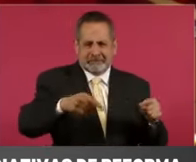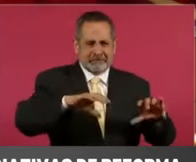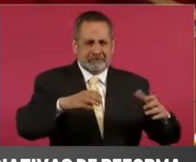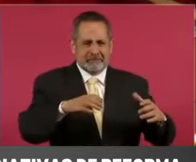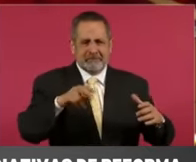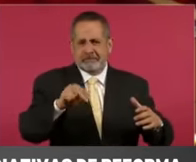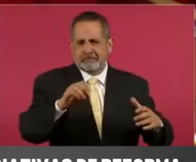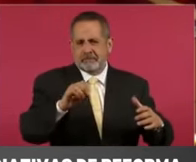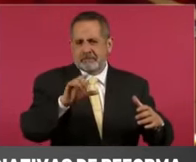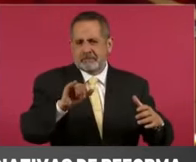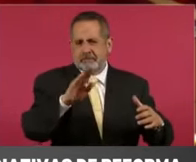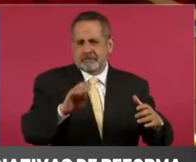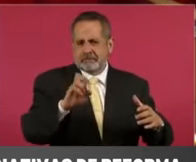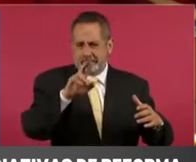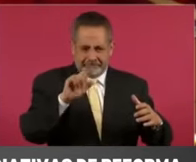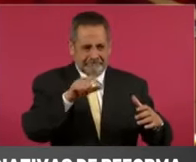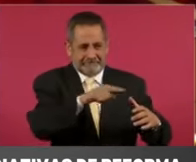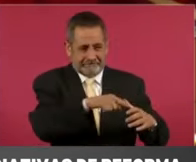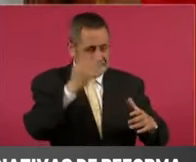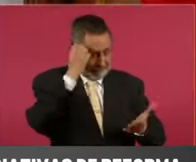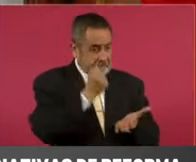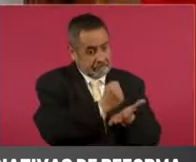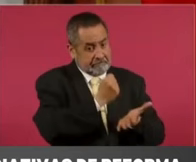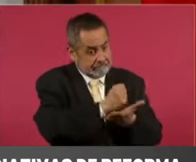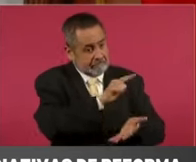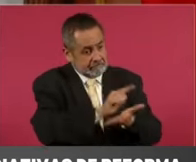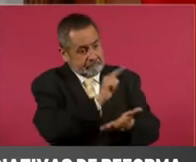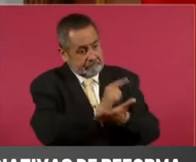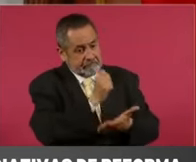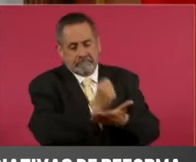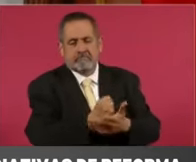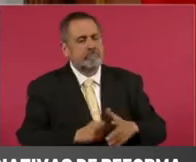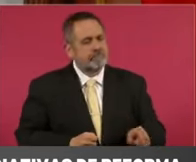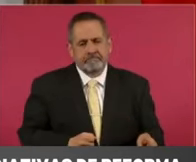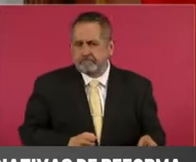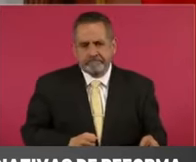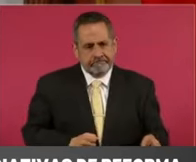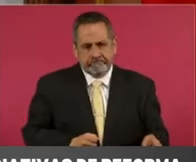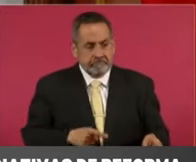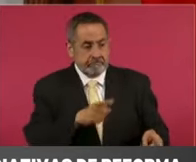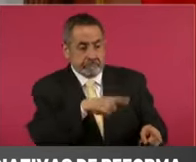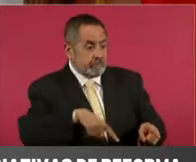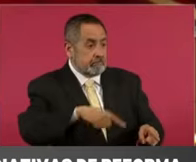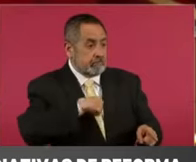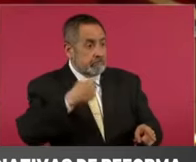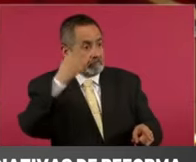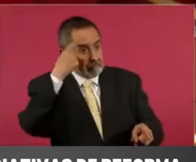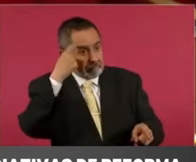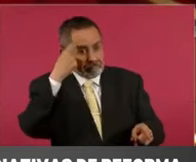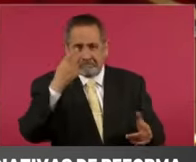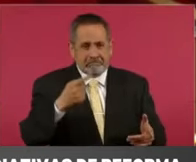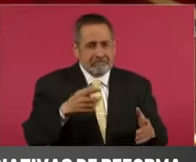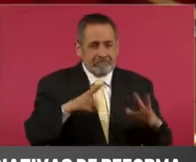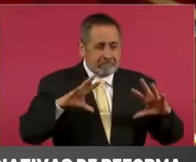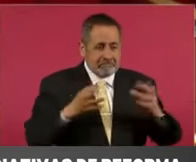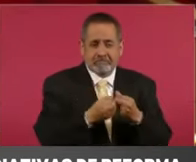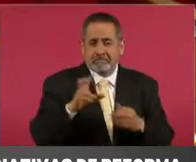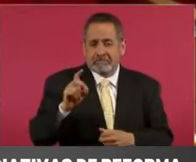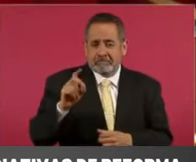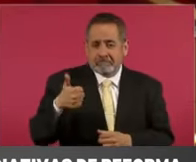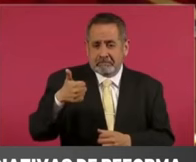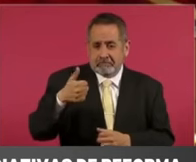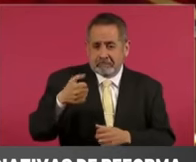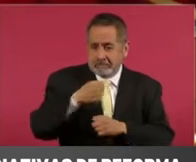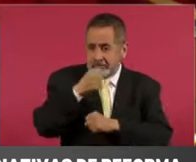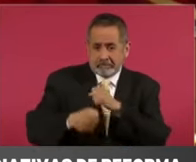el periodo neoliberal, cuando jamás en los 36 años